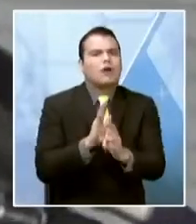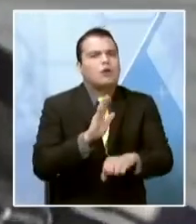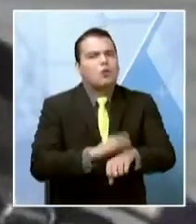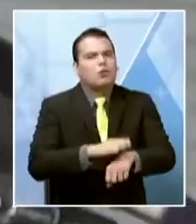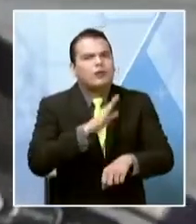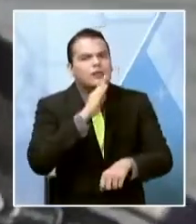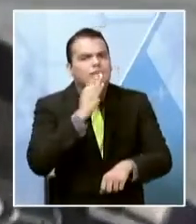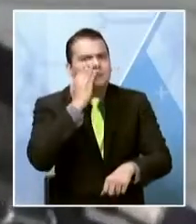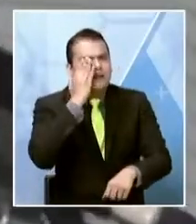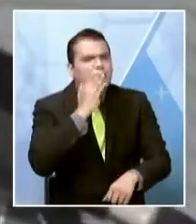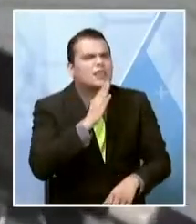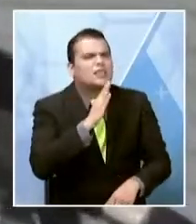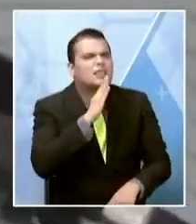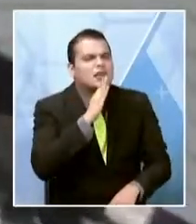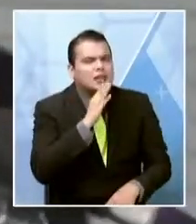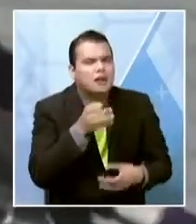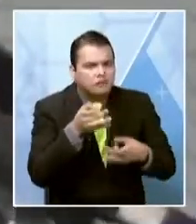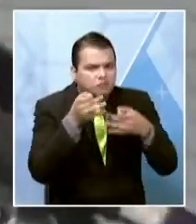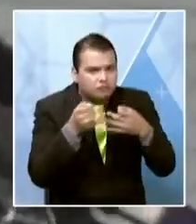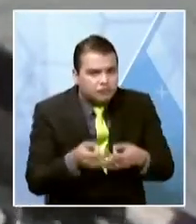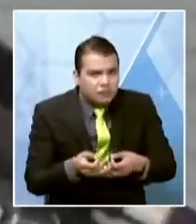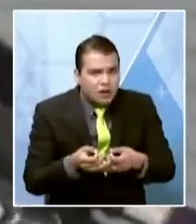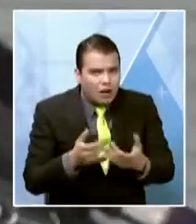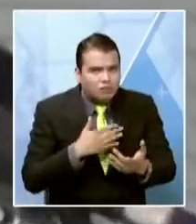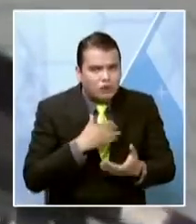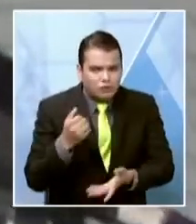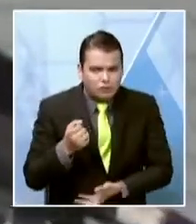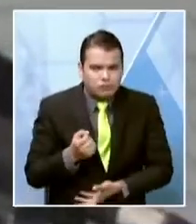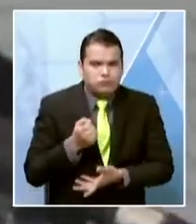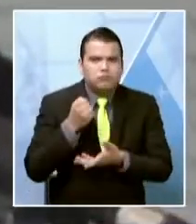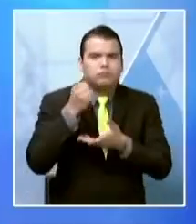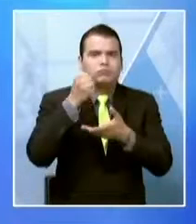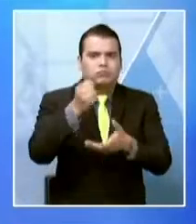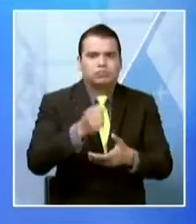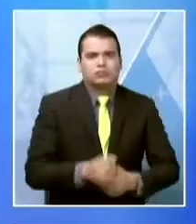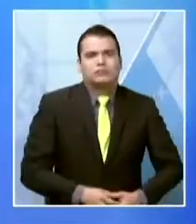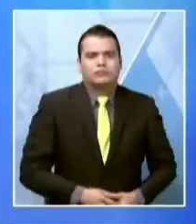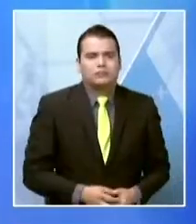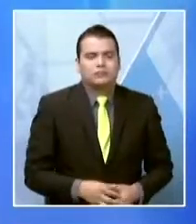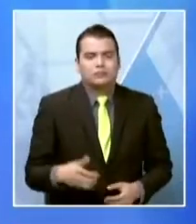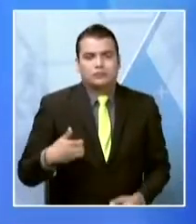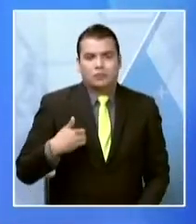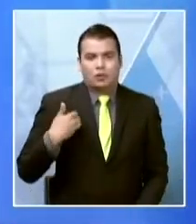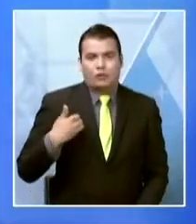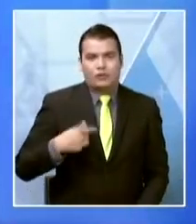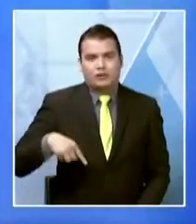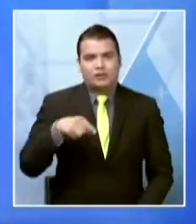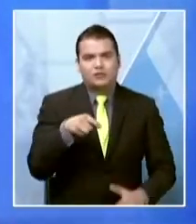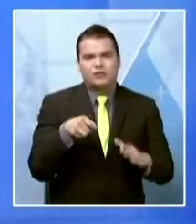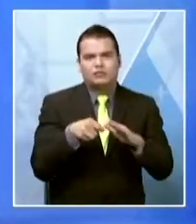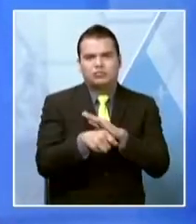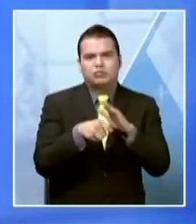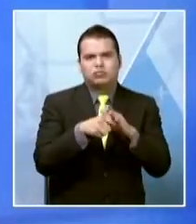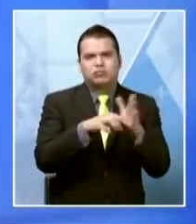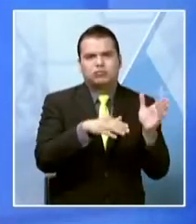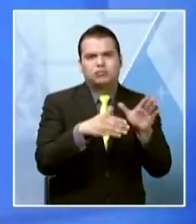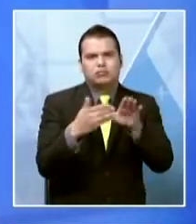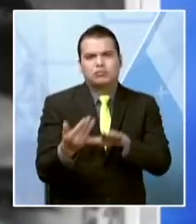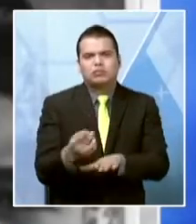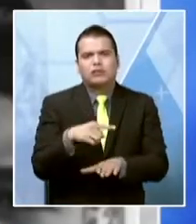información que conduzca a la captura de los responsables de este múltiple homicidio. Los jóvenes asesinados en Samaniego eran en su